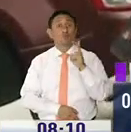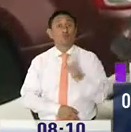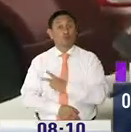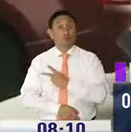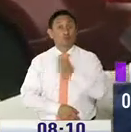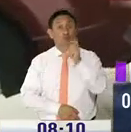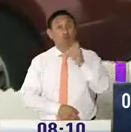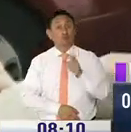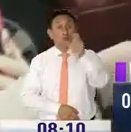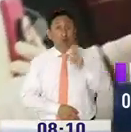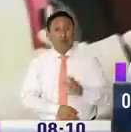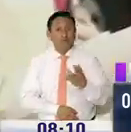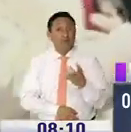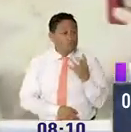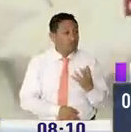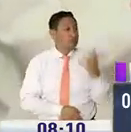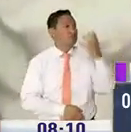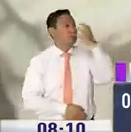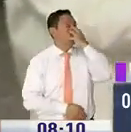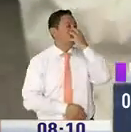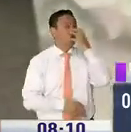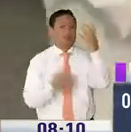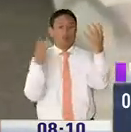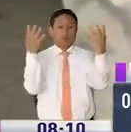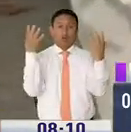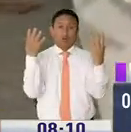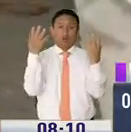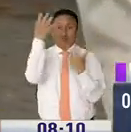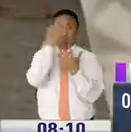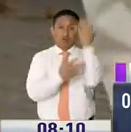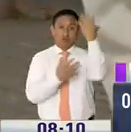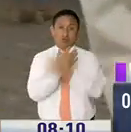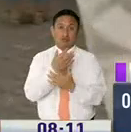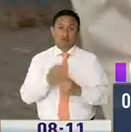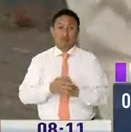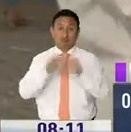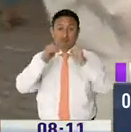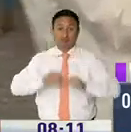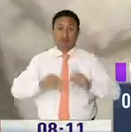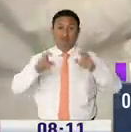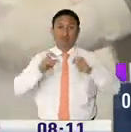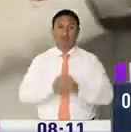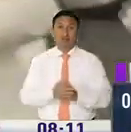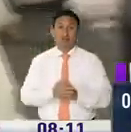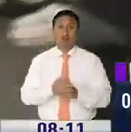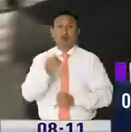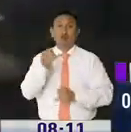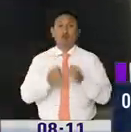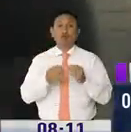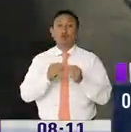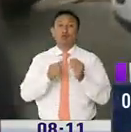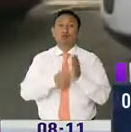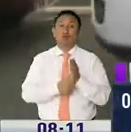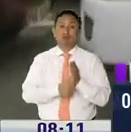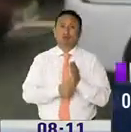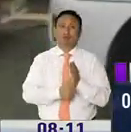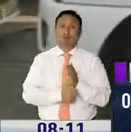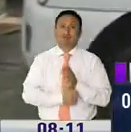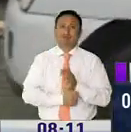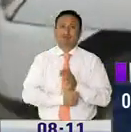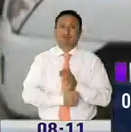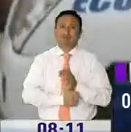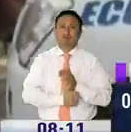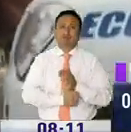necesitamos que la gente se ponga sus mascarillas, se ponga sus guantes, y hemos hecho cumplir el tema del último dígito de la cédula. En este caso